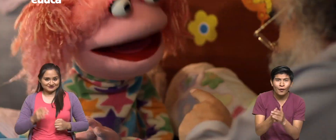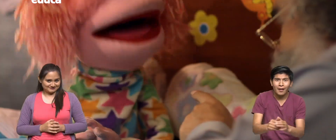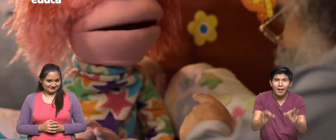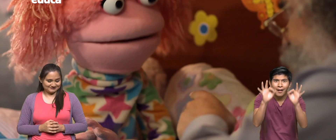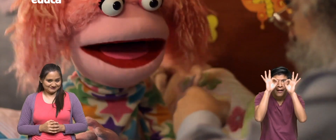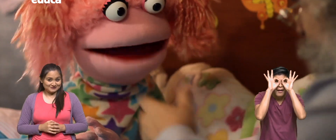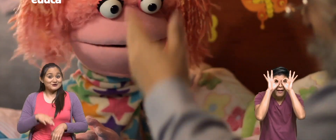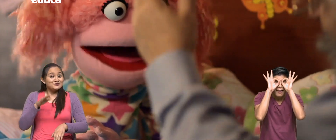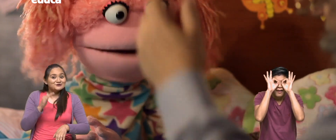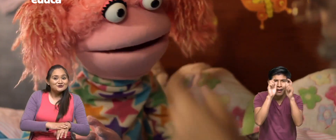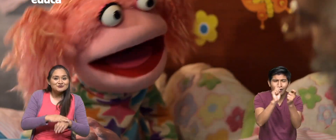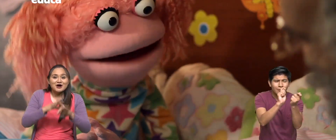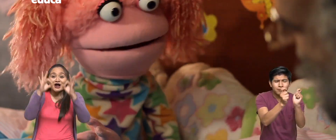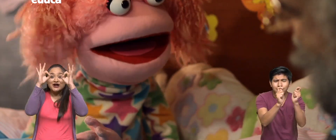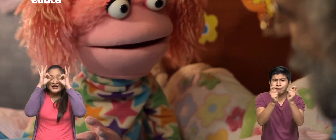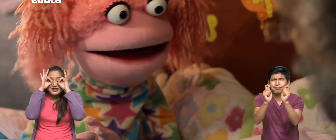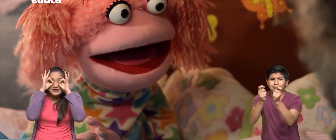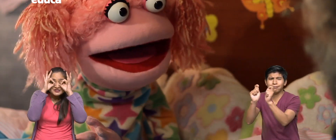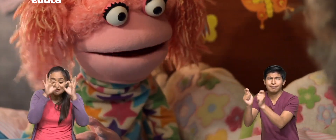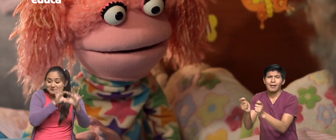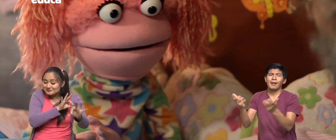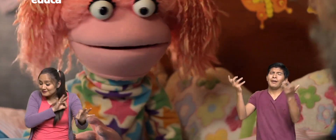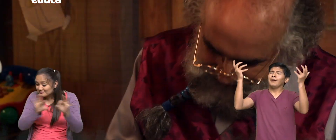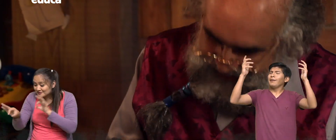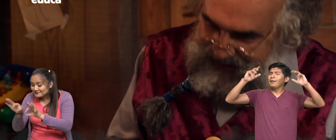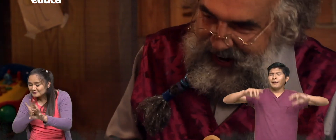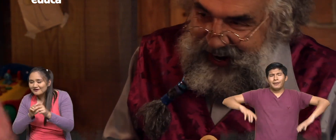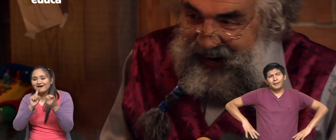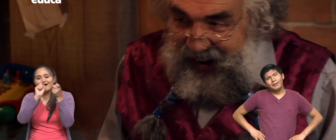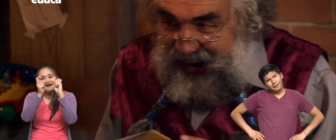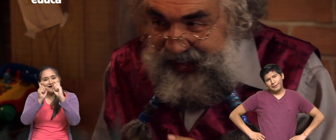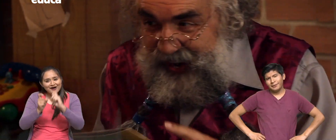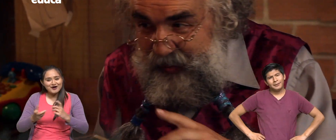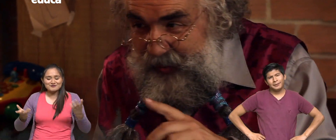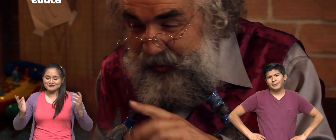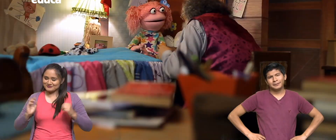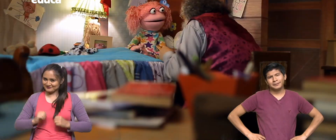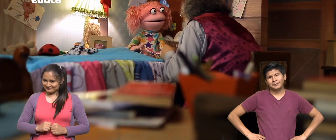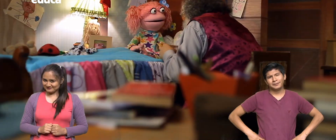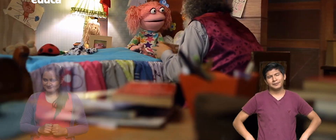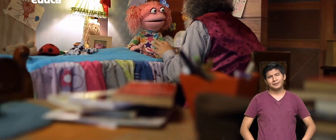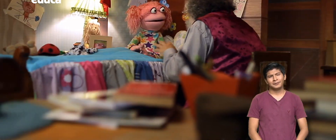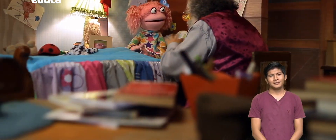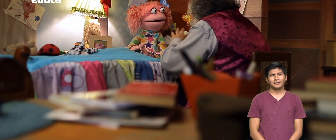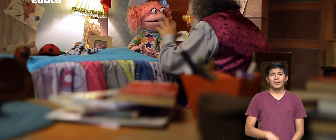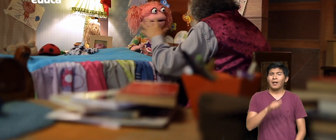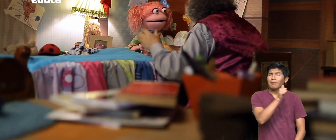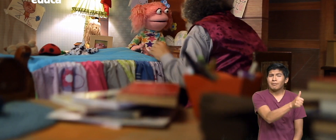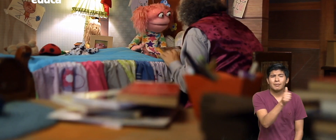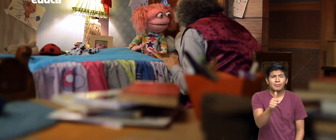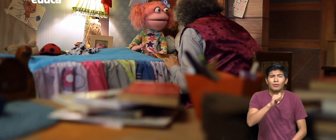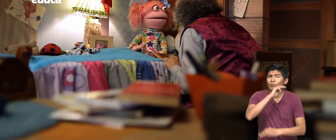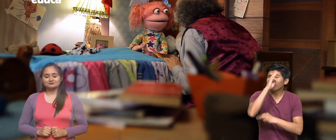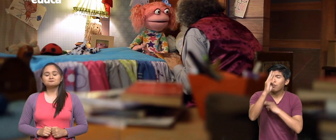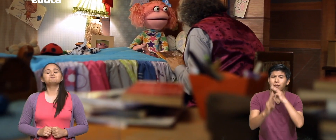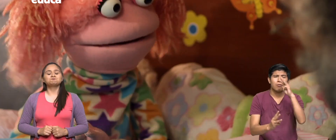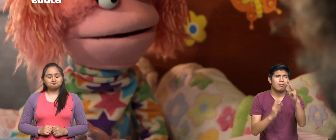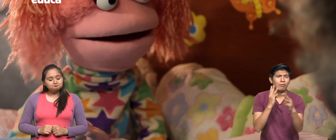por... ¡el cambio de lentes, papo! Cada uno tiene su forma de ver el